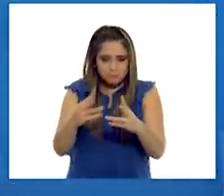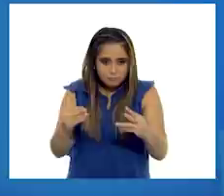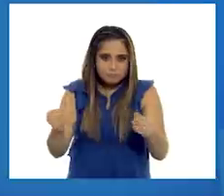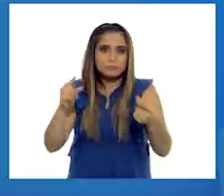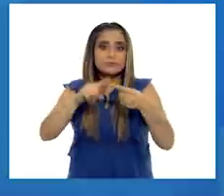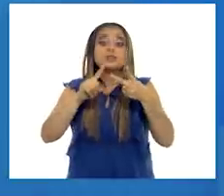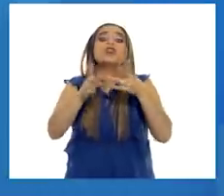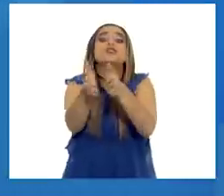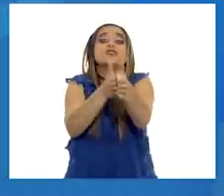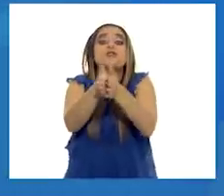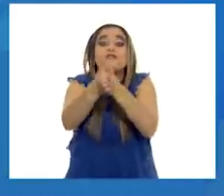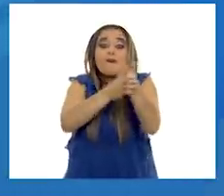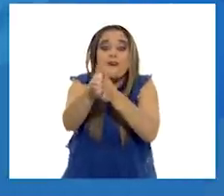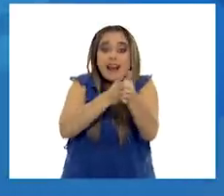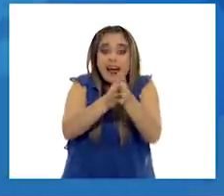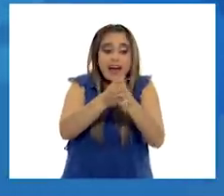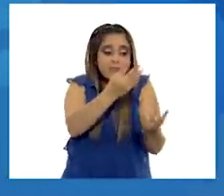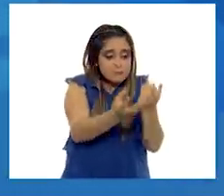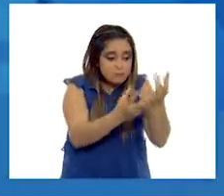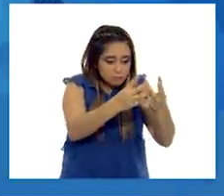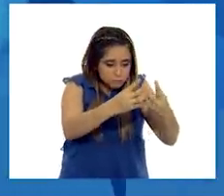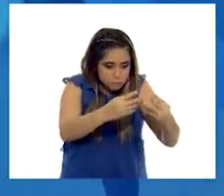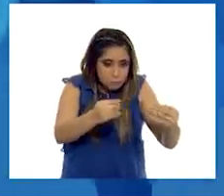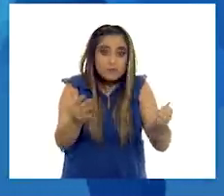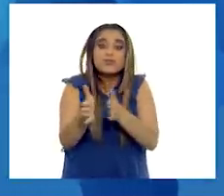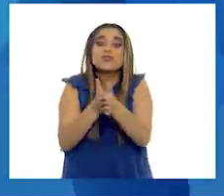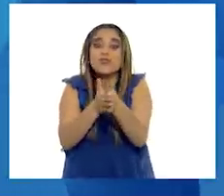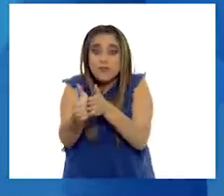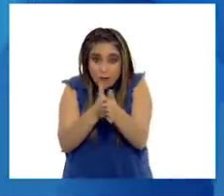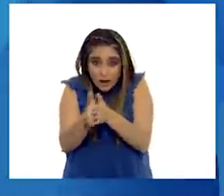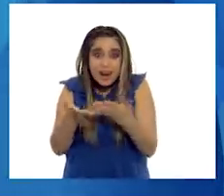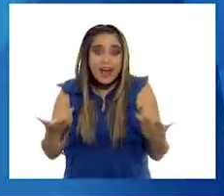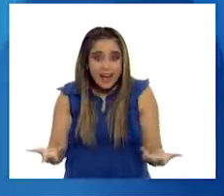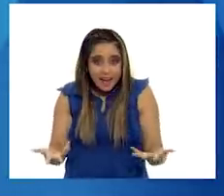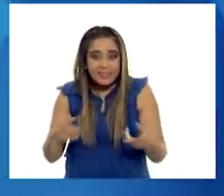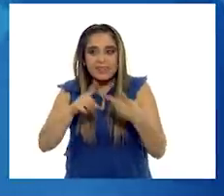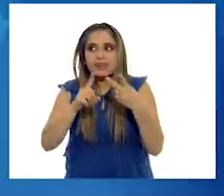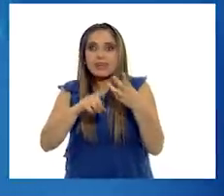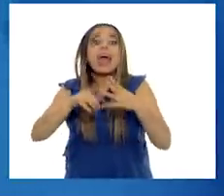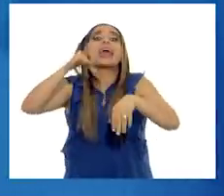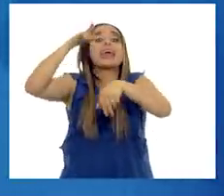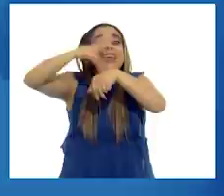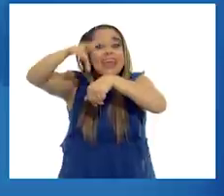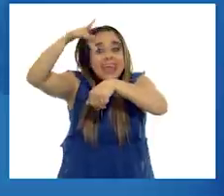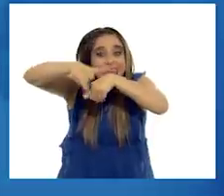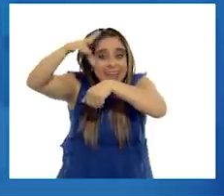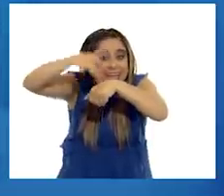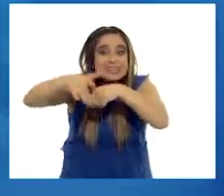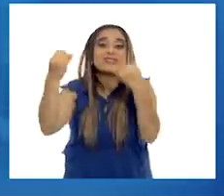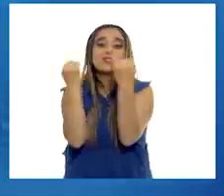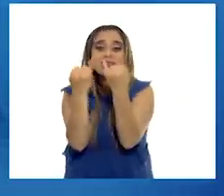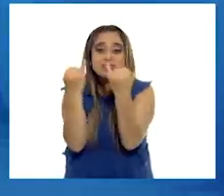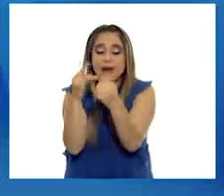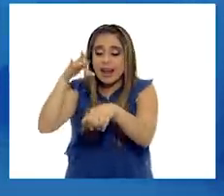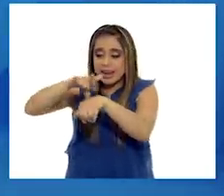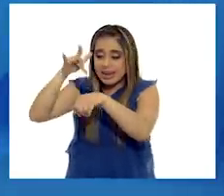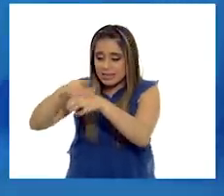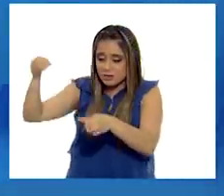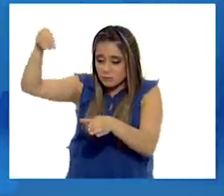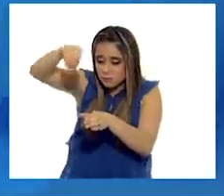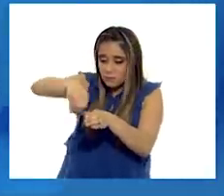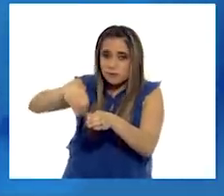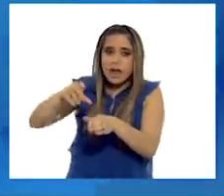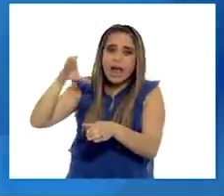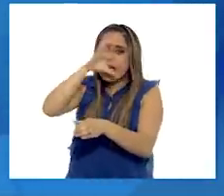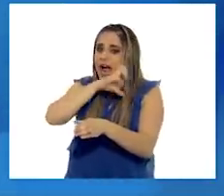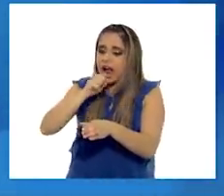chocolate que hay que comer moderadamente. Ujú. Pero entonces, El queso. un queso, tal vez para un sándwich o una quesadilla. Ajá.